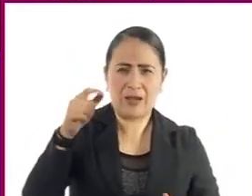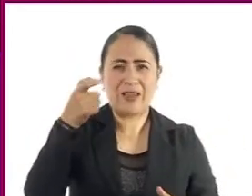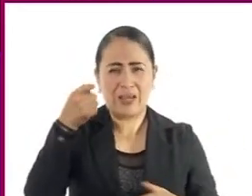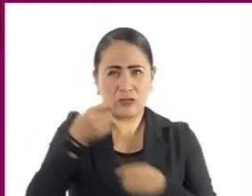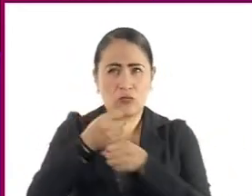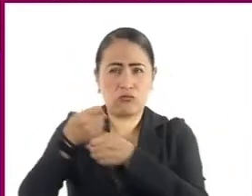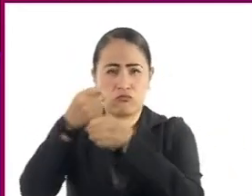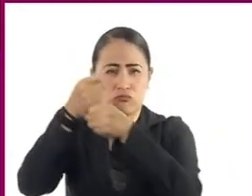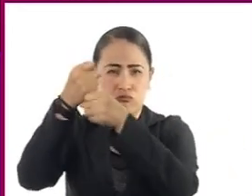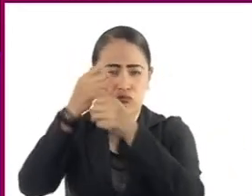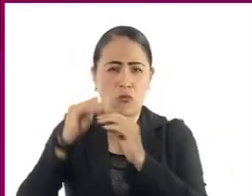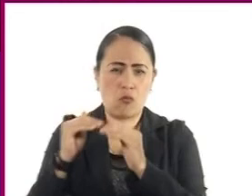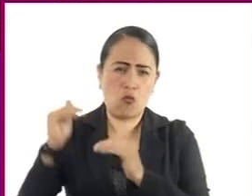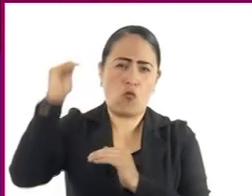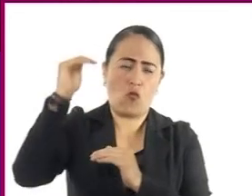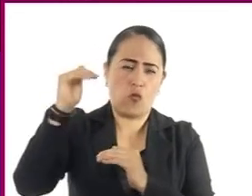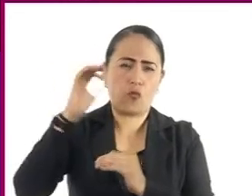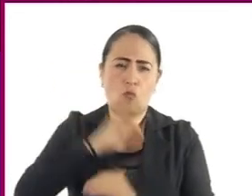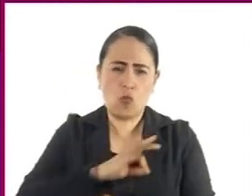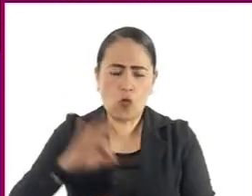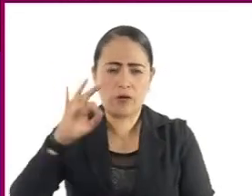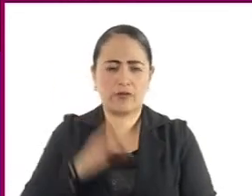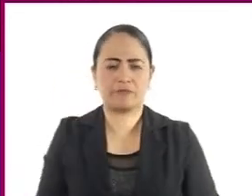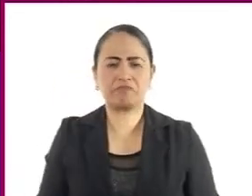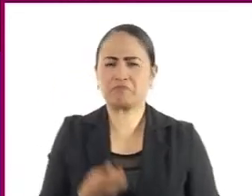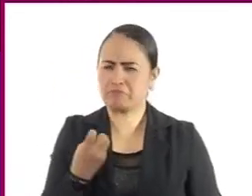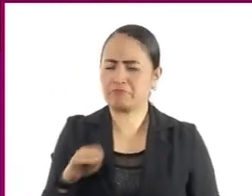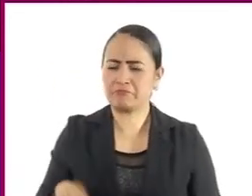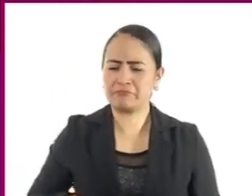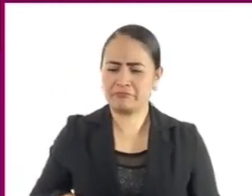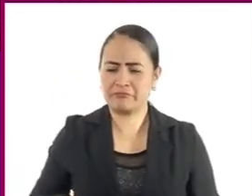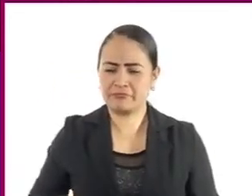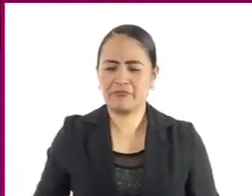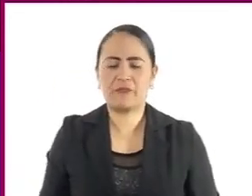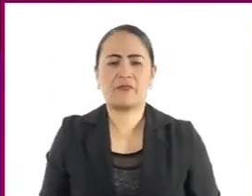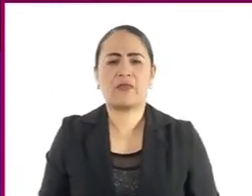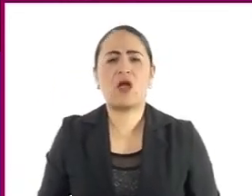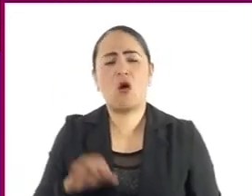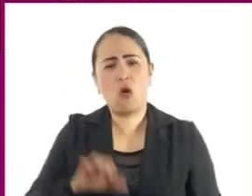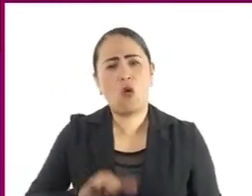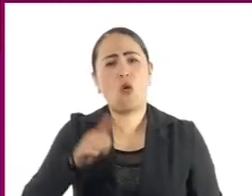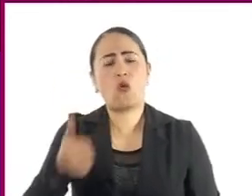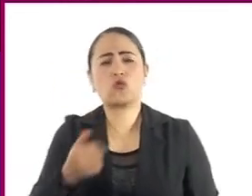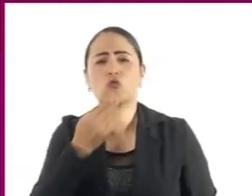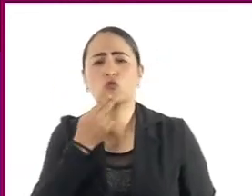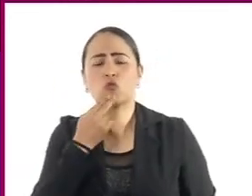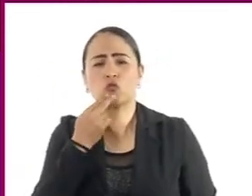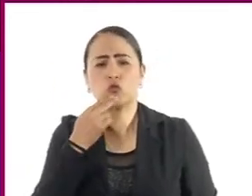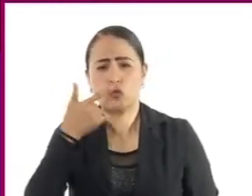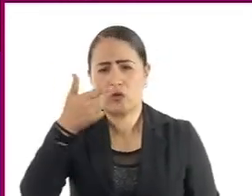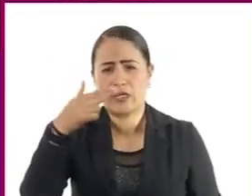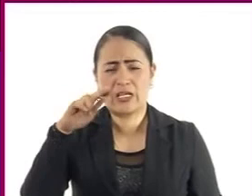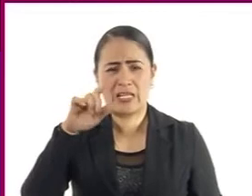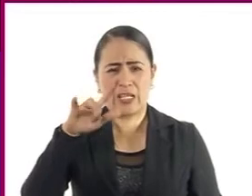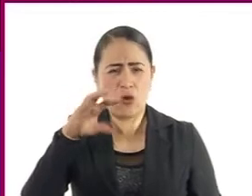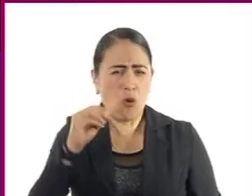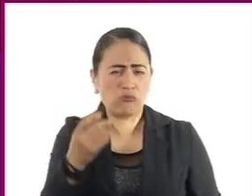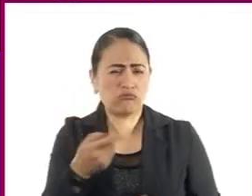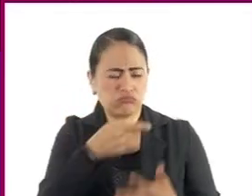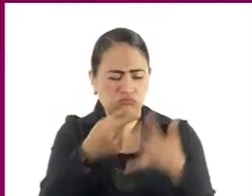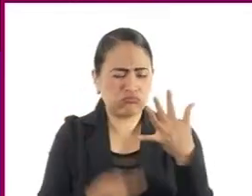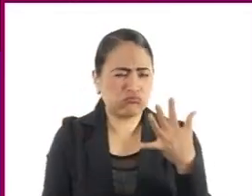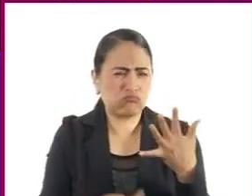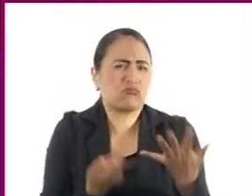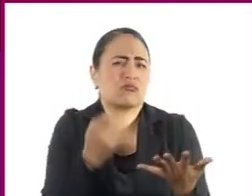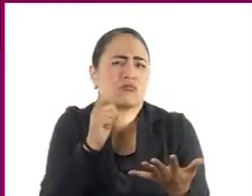qué interesante. Oiga, ¿y me podría decir algunas aplicaciones más que tiene el helio, por favor? Claro,